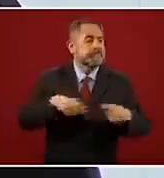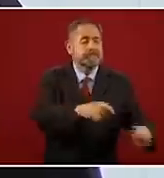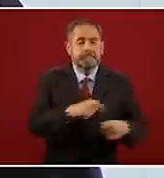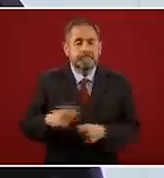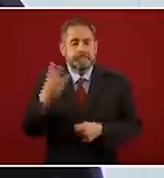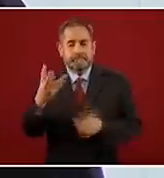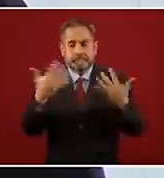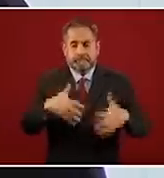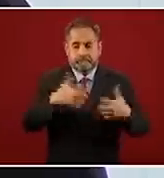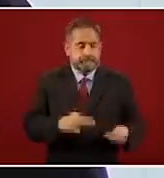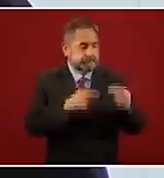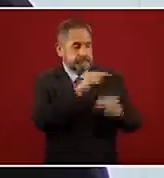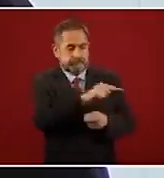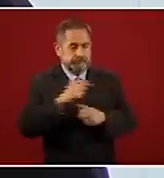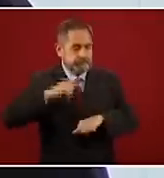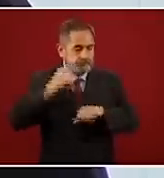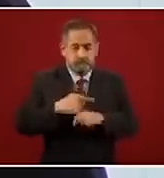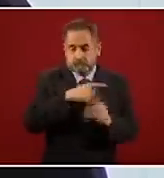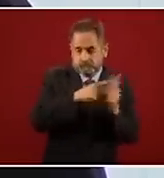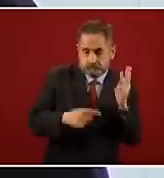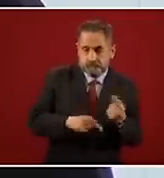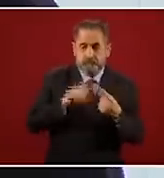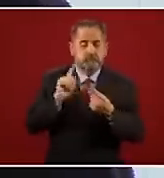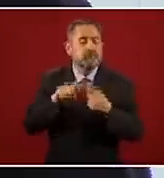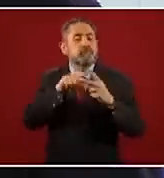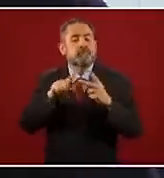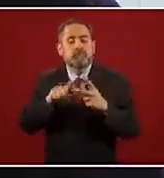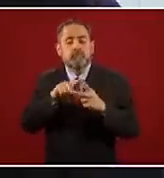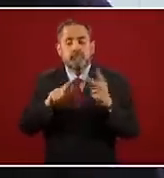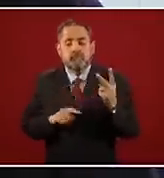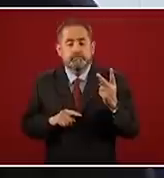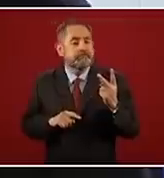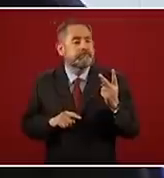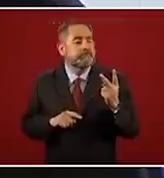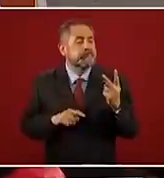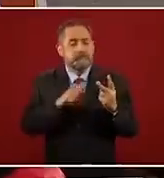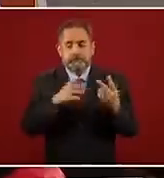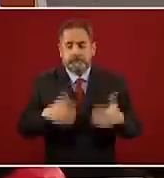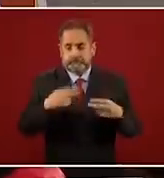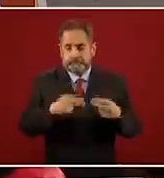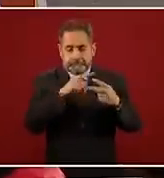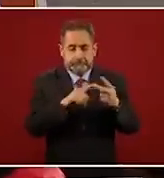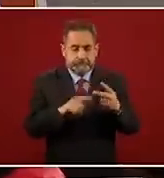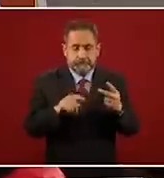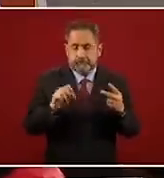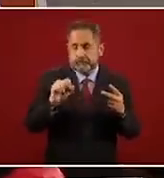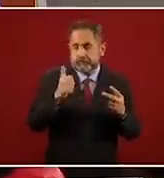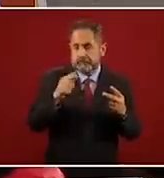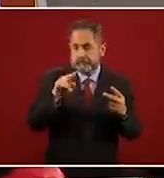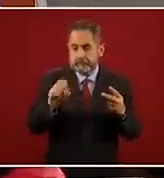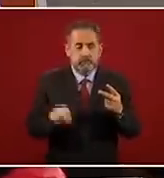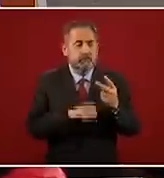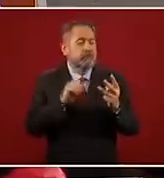empresas, una de ellas, dos de ellas, por cierto, una es Talos, las otras